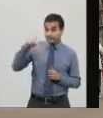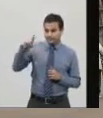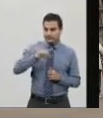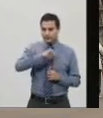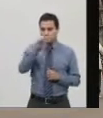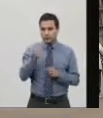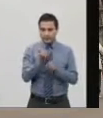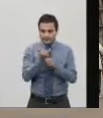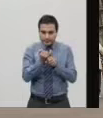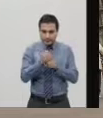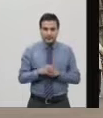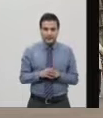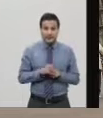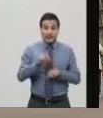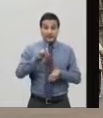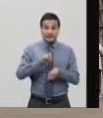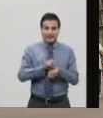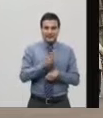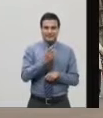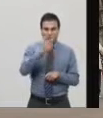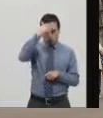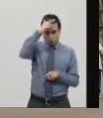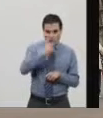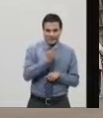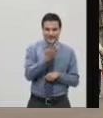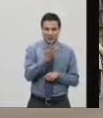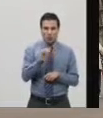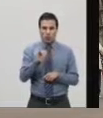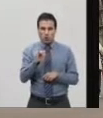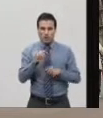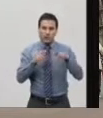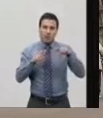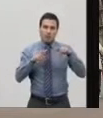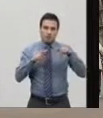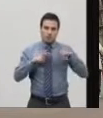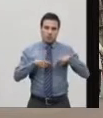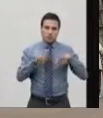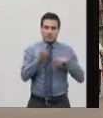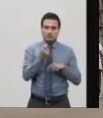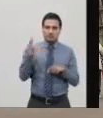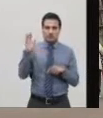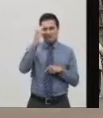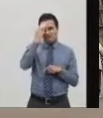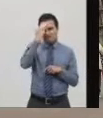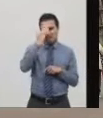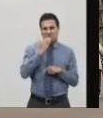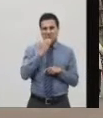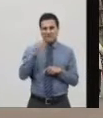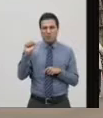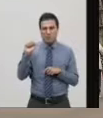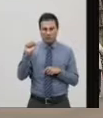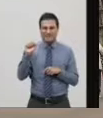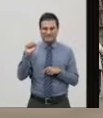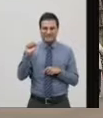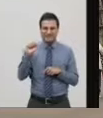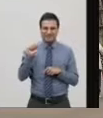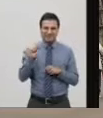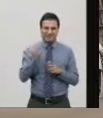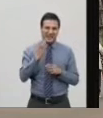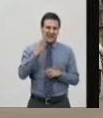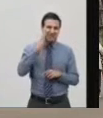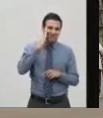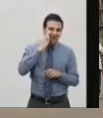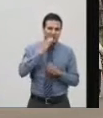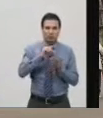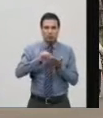de junio del año en curso, diversas figuras públicas o bien denominadas influencers habían